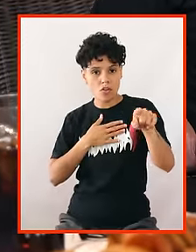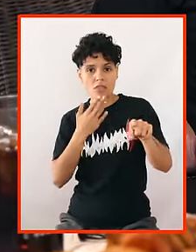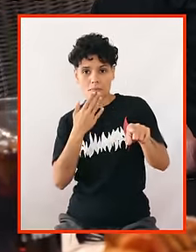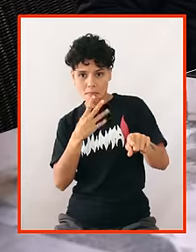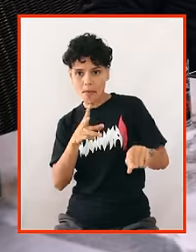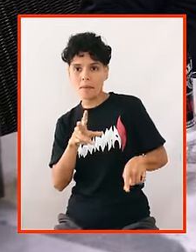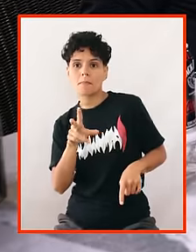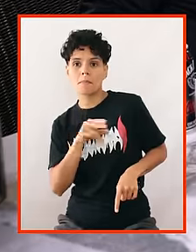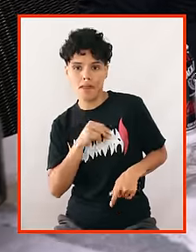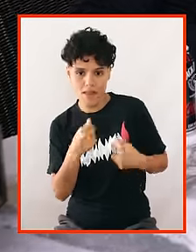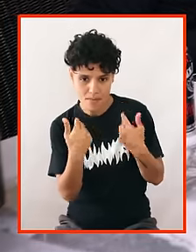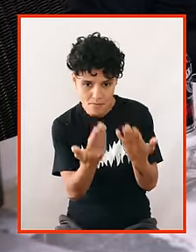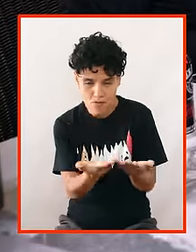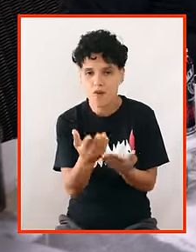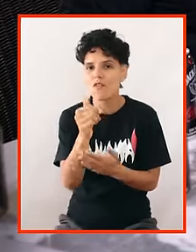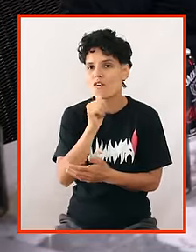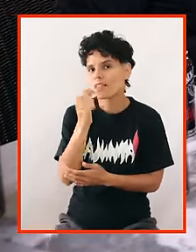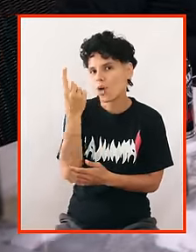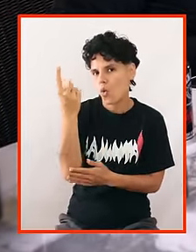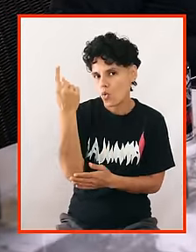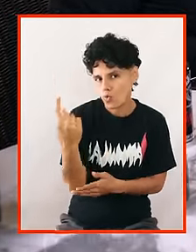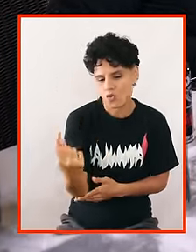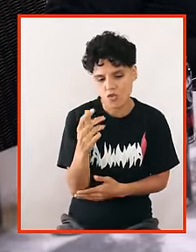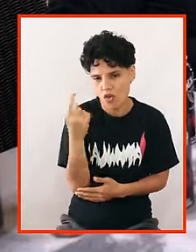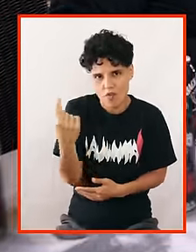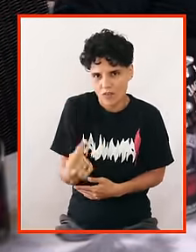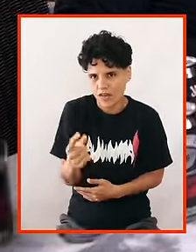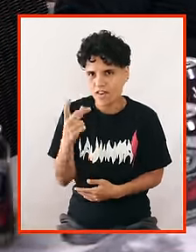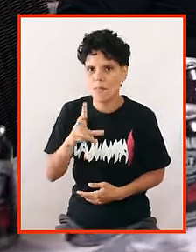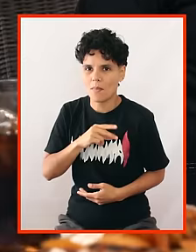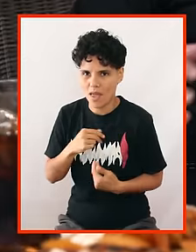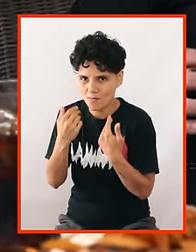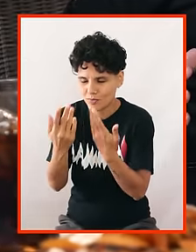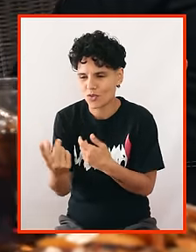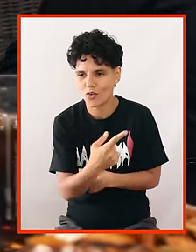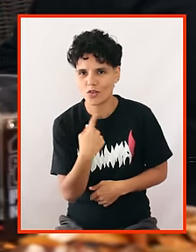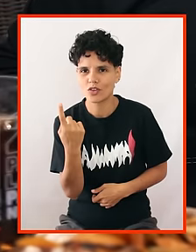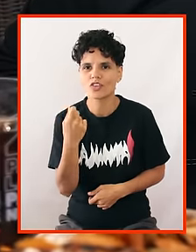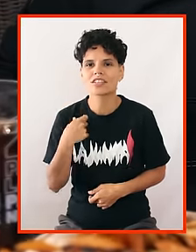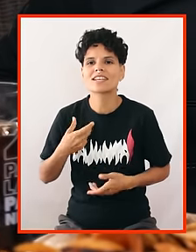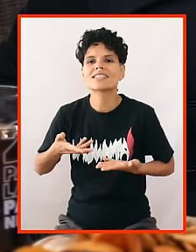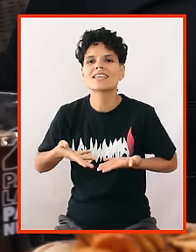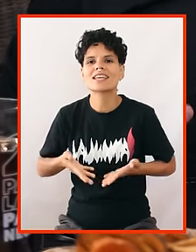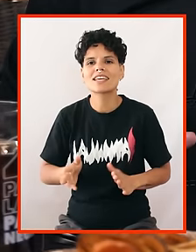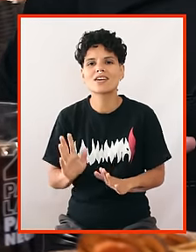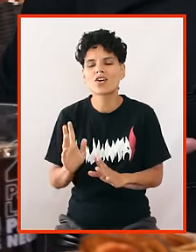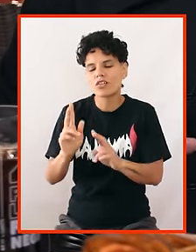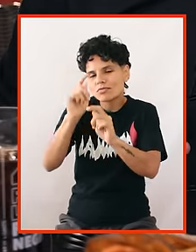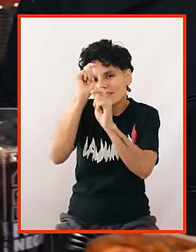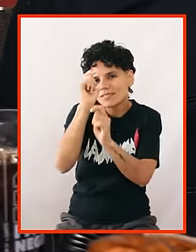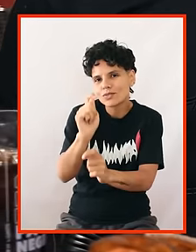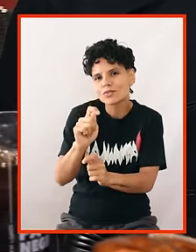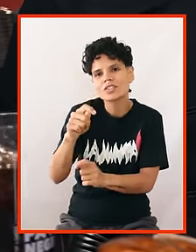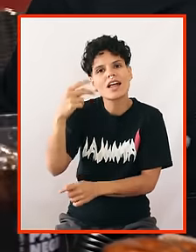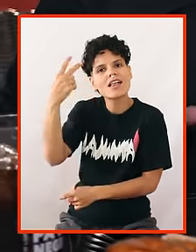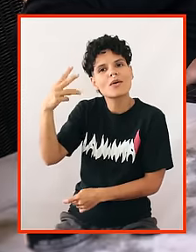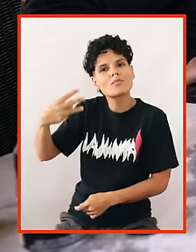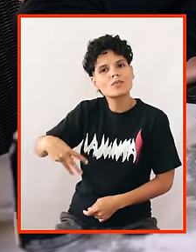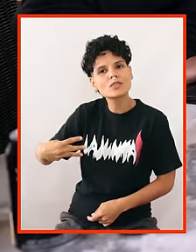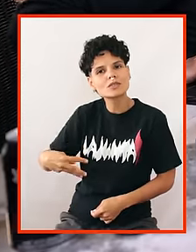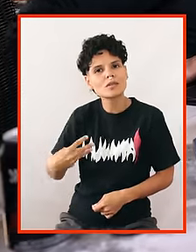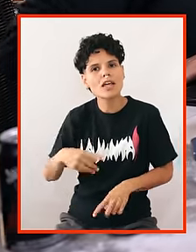ilustres de Hualpén, sí, que yo recuerdo. Sí, el cuarto hijo ilustre. Sí, ahí estamos, aquí estamos los hijos ilustres de Hualpén. Entonces uno muy orgulloso, me acuerdo que vi cuando vi el NTV de